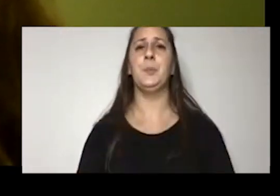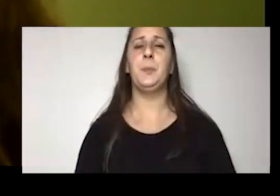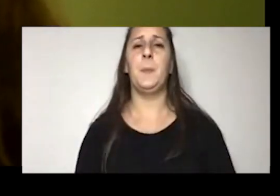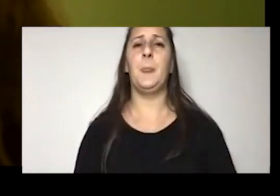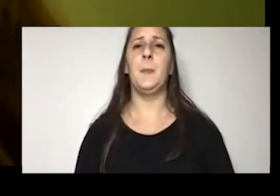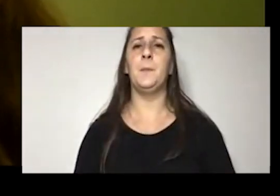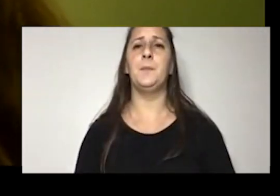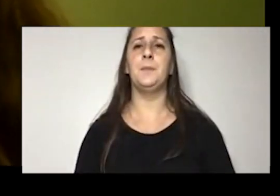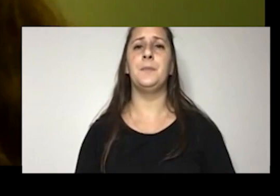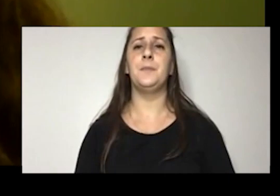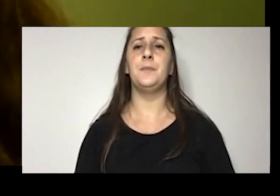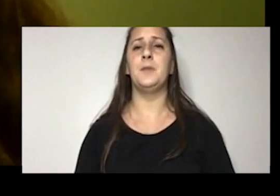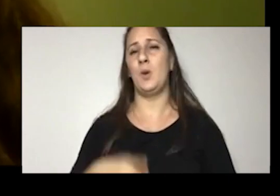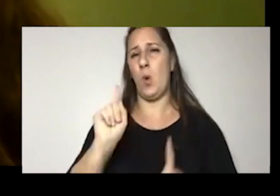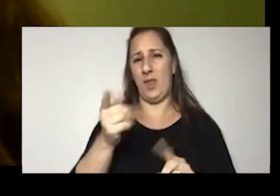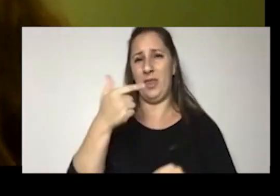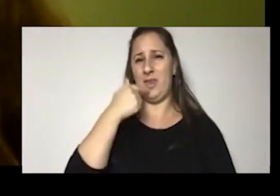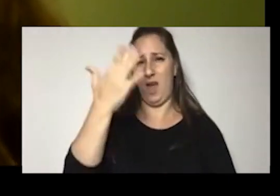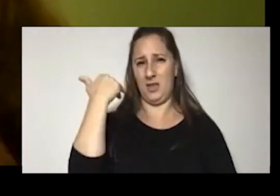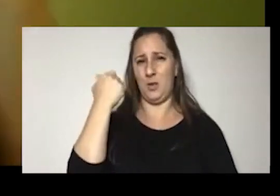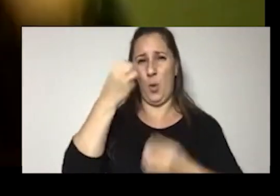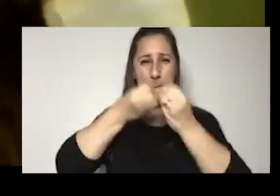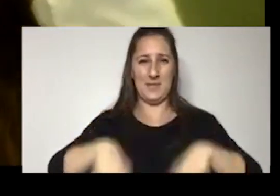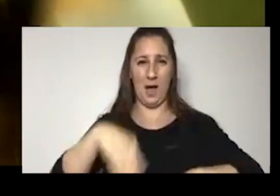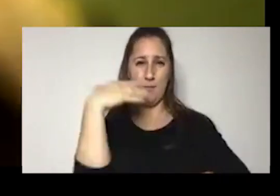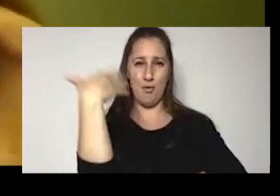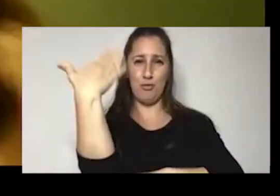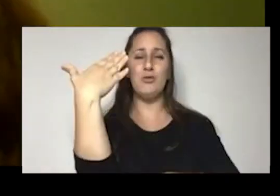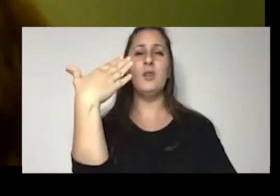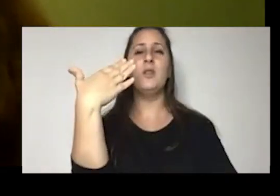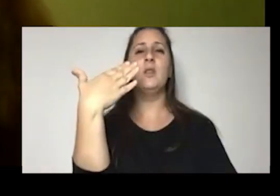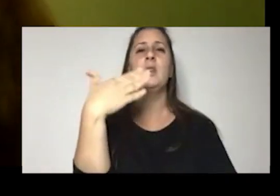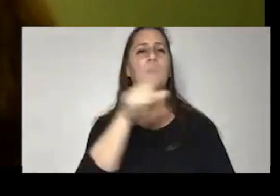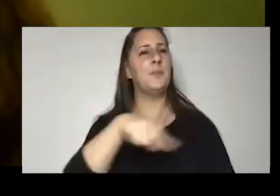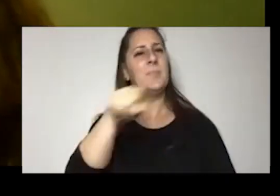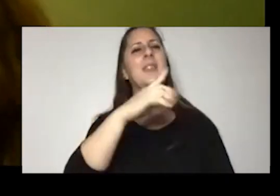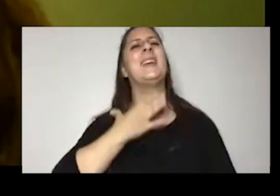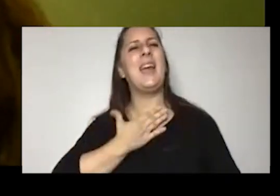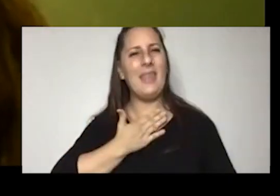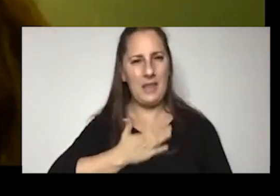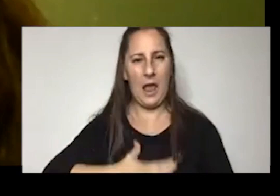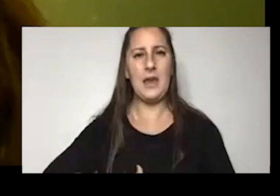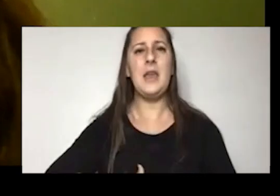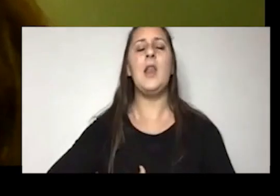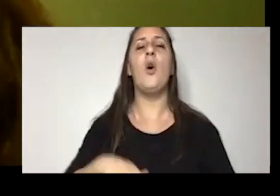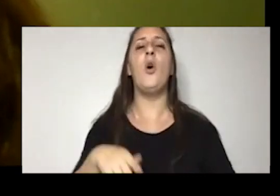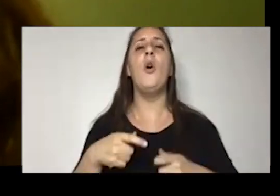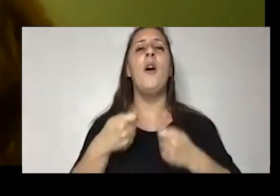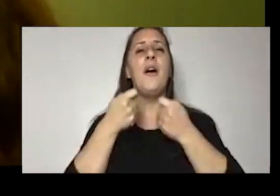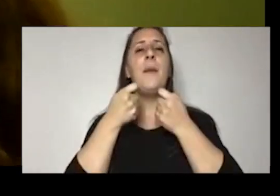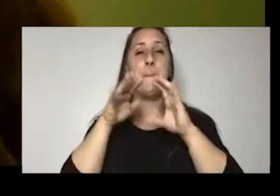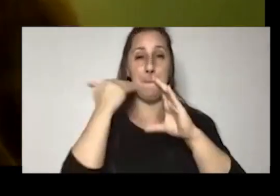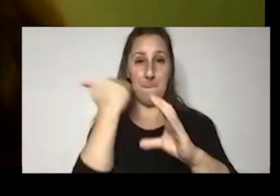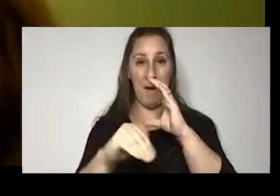al principio, en la introducción, que se queden tranquilos que además de dar el mail